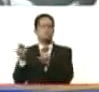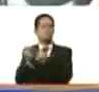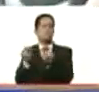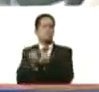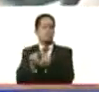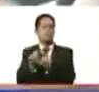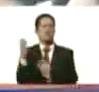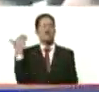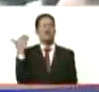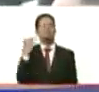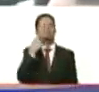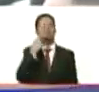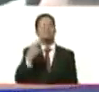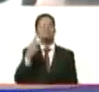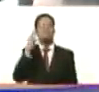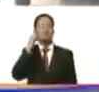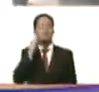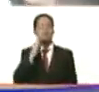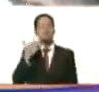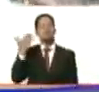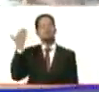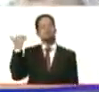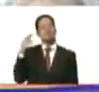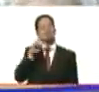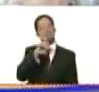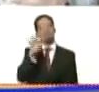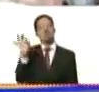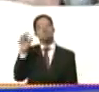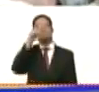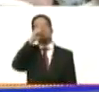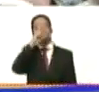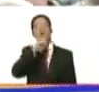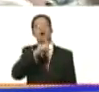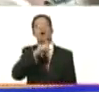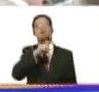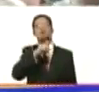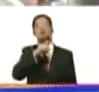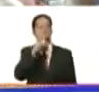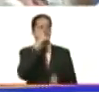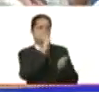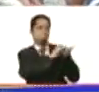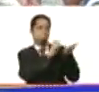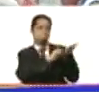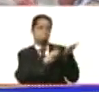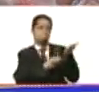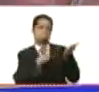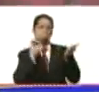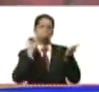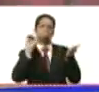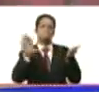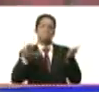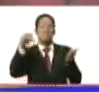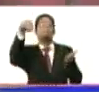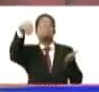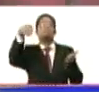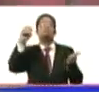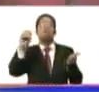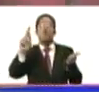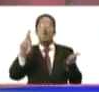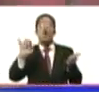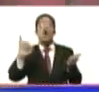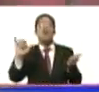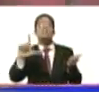libertador cuando hace 200 años le escribió al general Pablo Morillo en